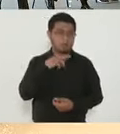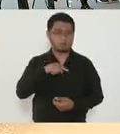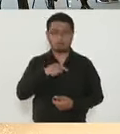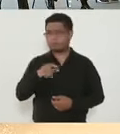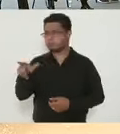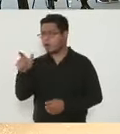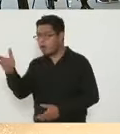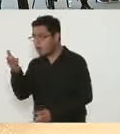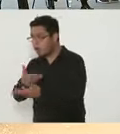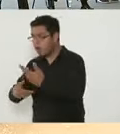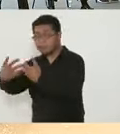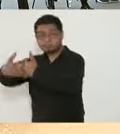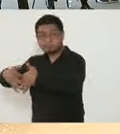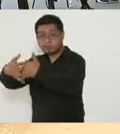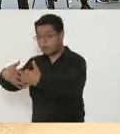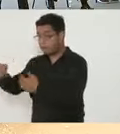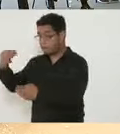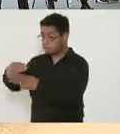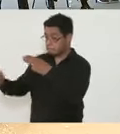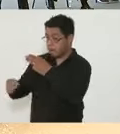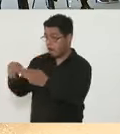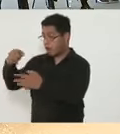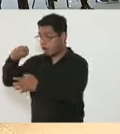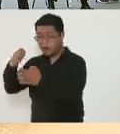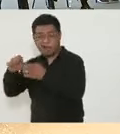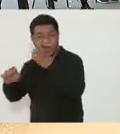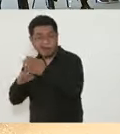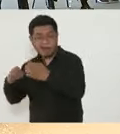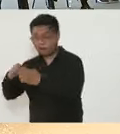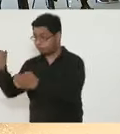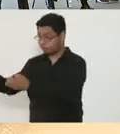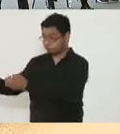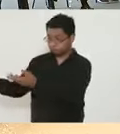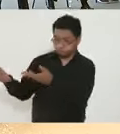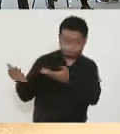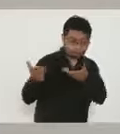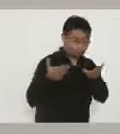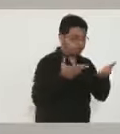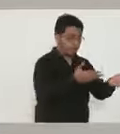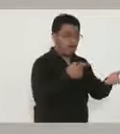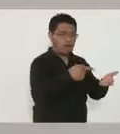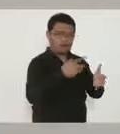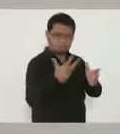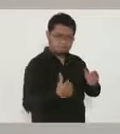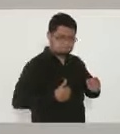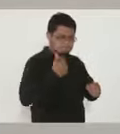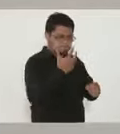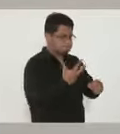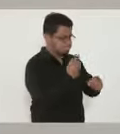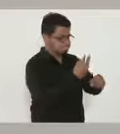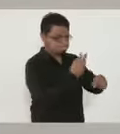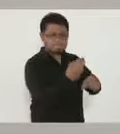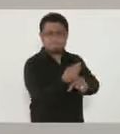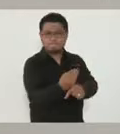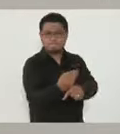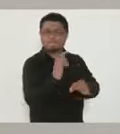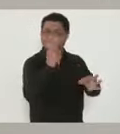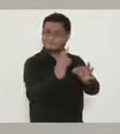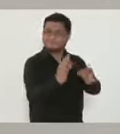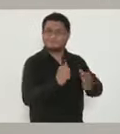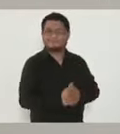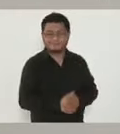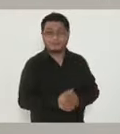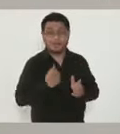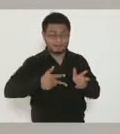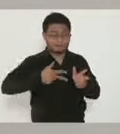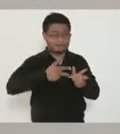la elaboración de elementos constructivos y posteriormente se trasladan al sitio para su montaje. El Tren Maya avanza gracias al